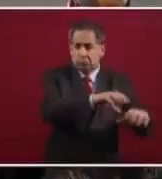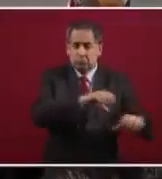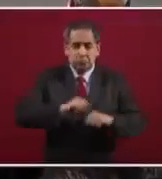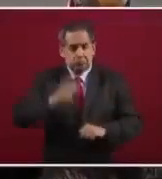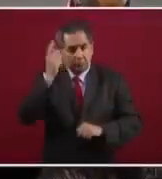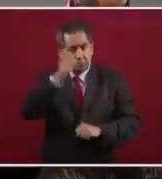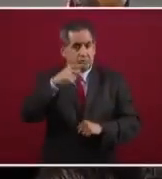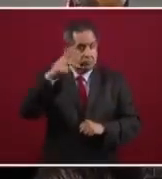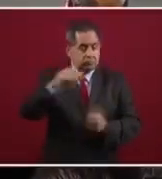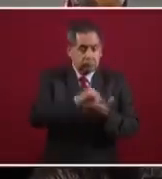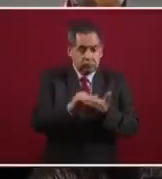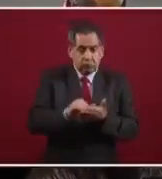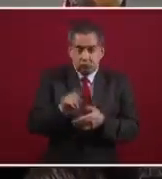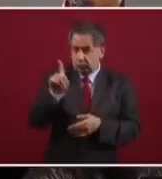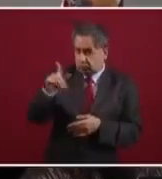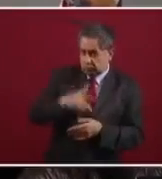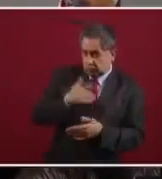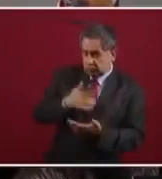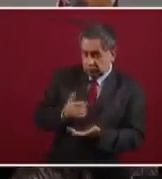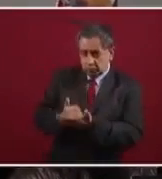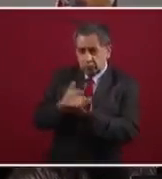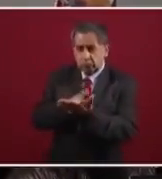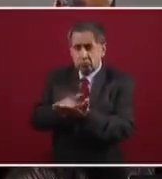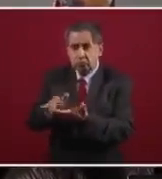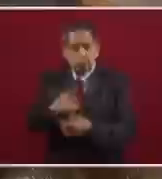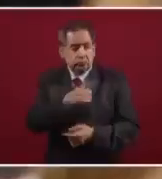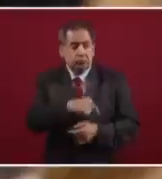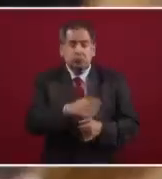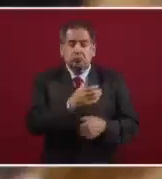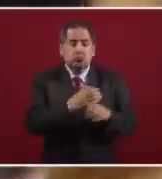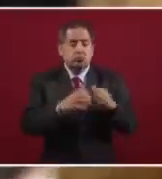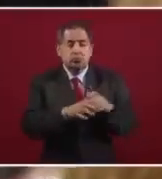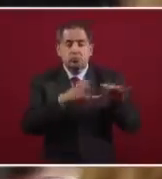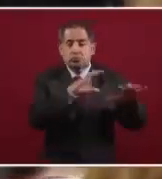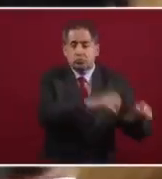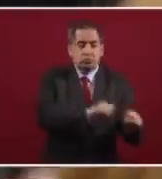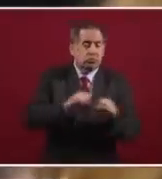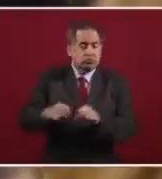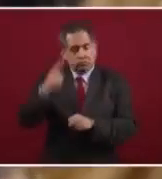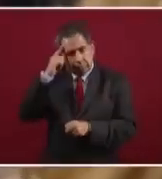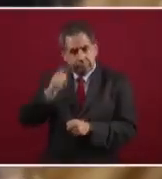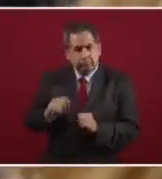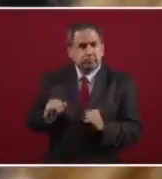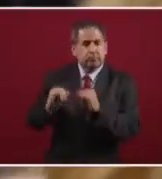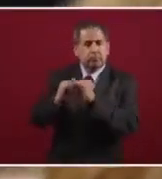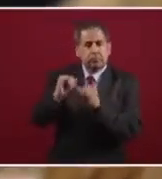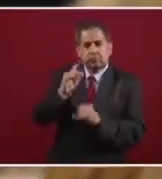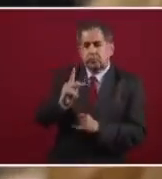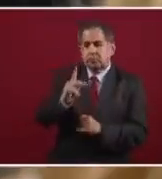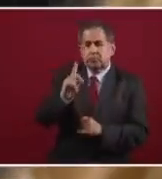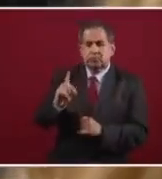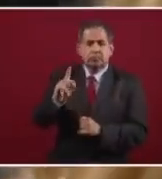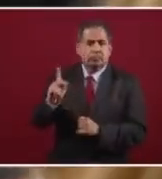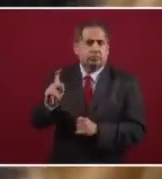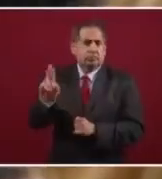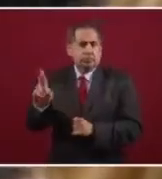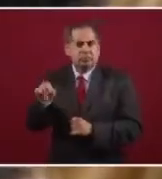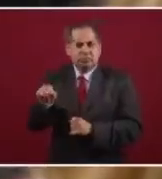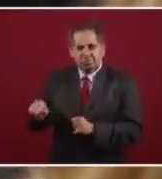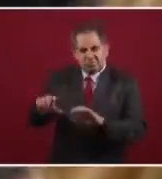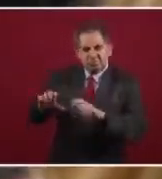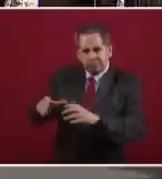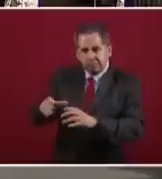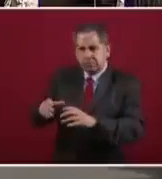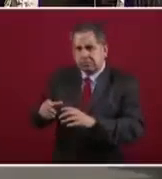o, en todo caso, usted esperaría que esos bienes se queden para el instituto para devolverle al pueblo lo robado. Esa sería la